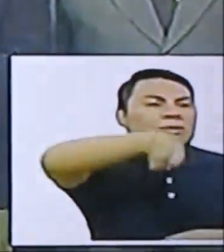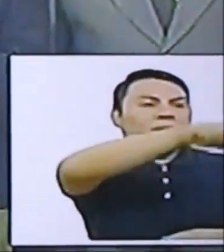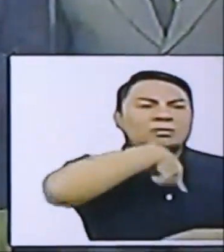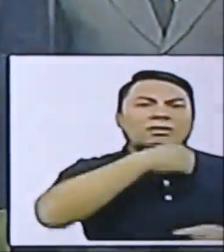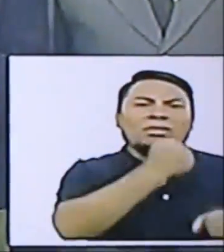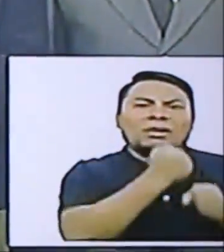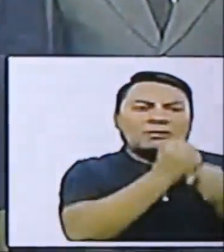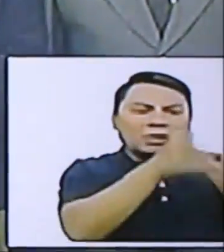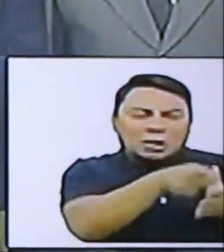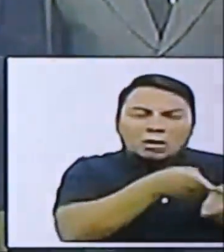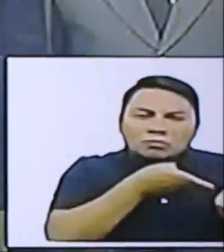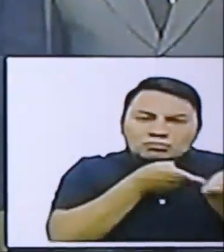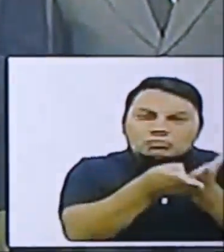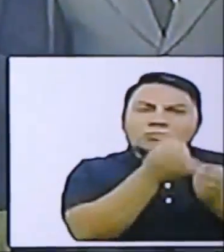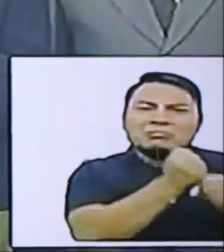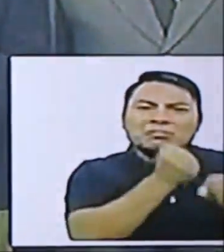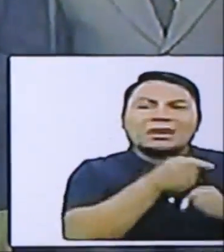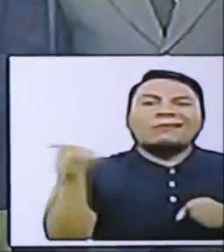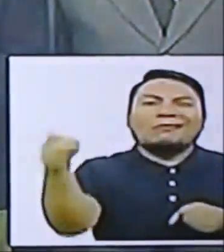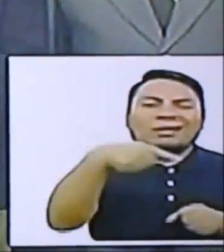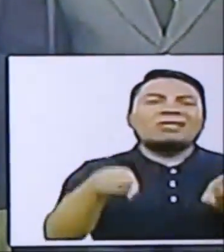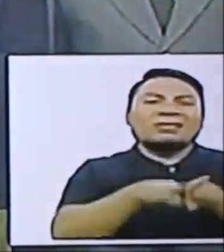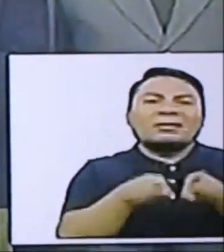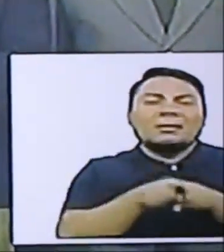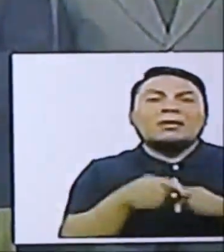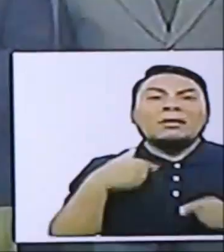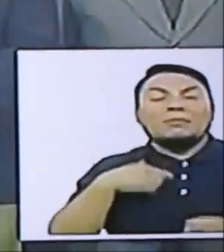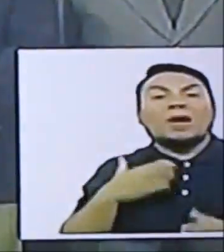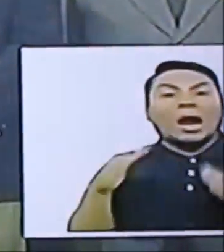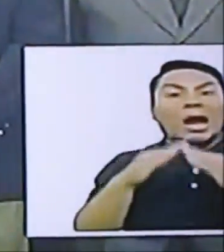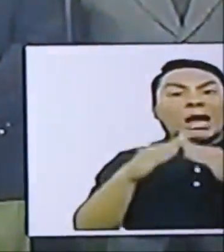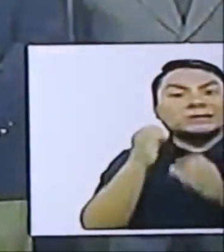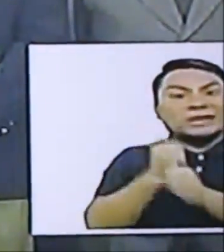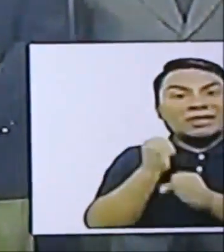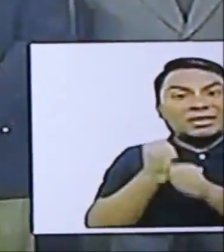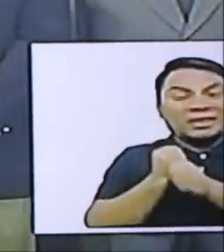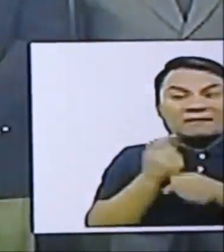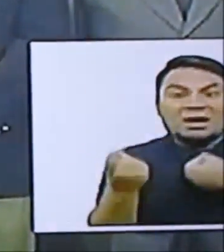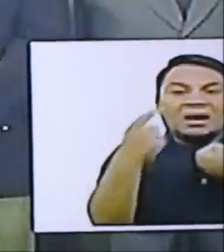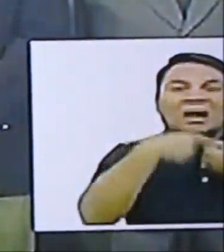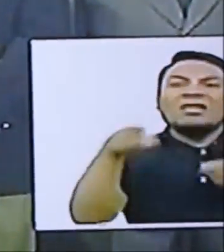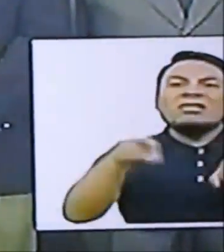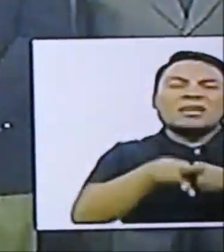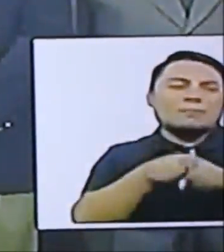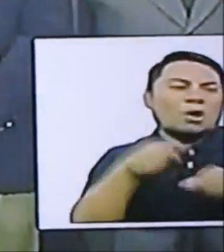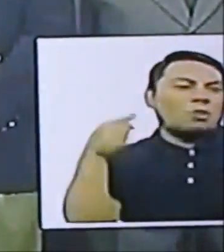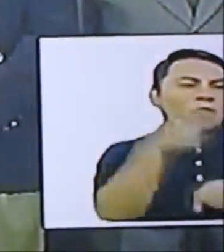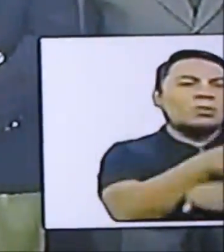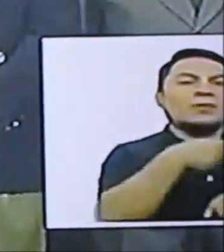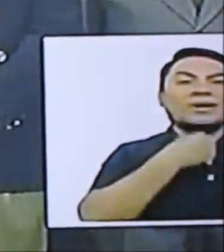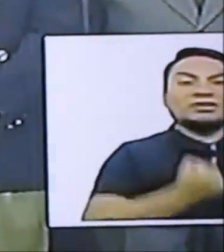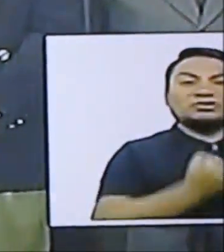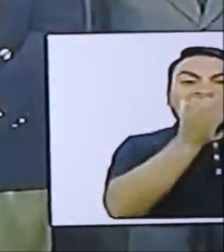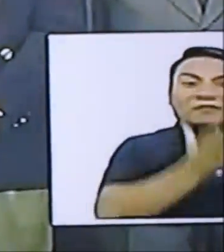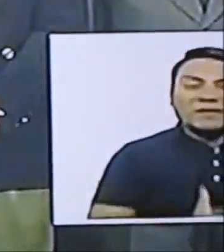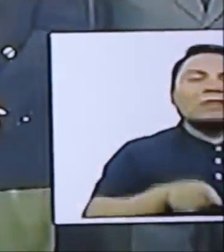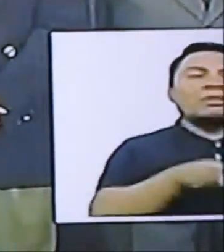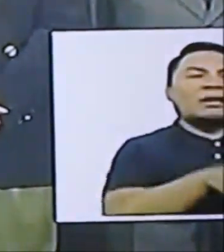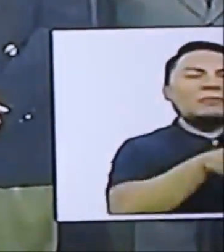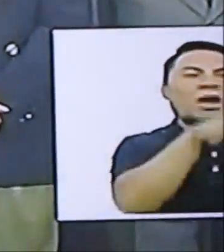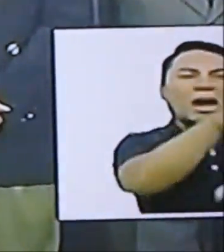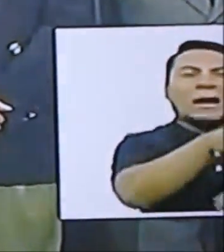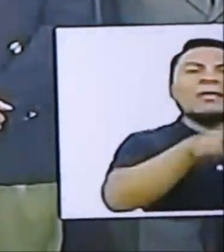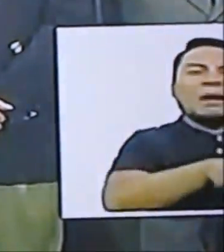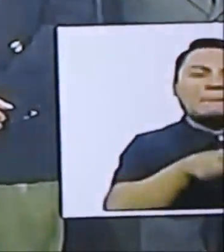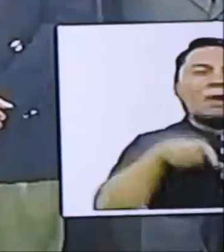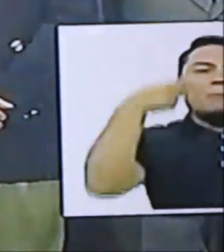honestos que laboran en mi domicilio, involucrándolos injustamente en esta